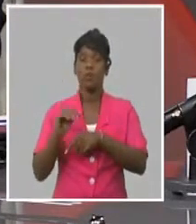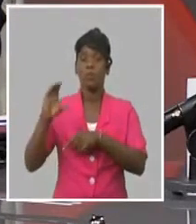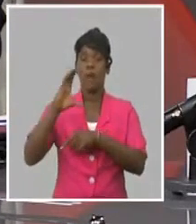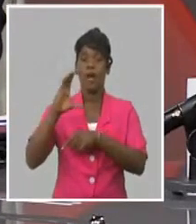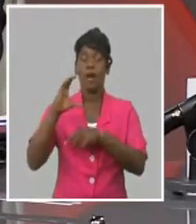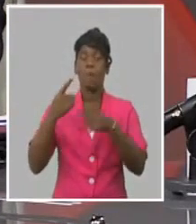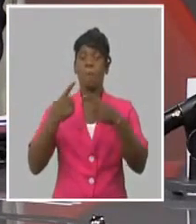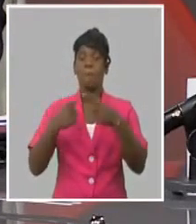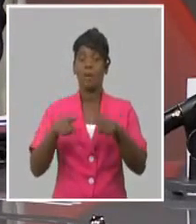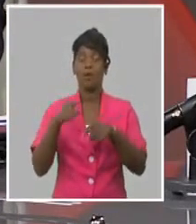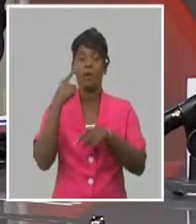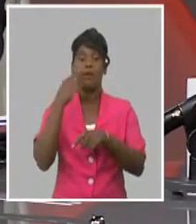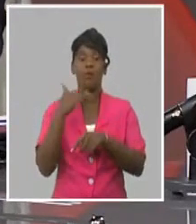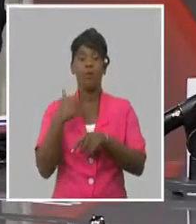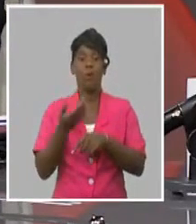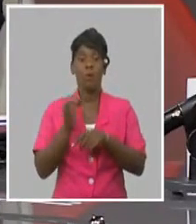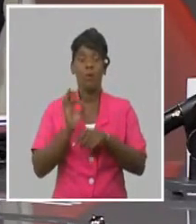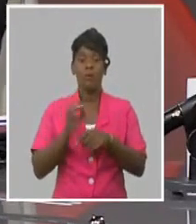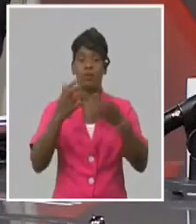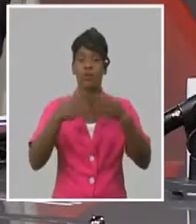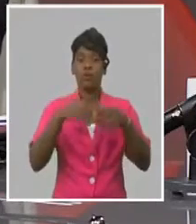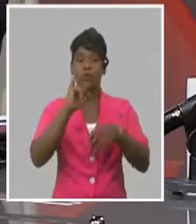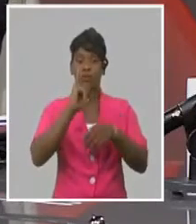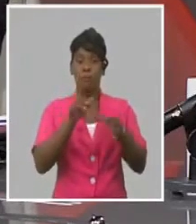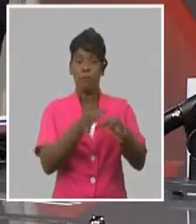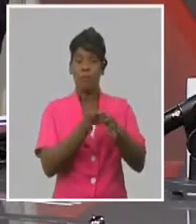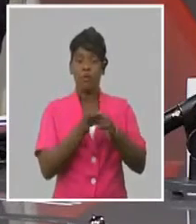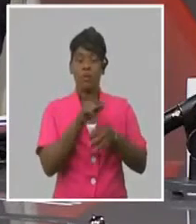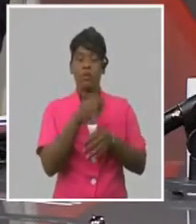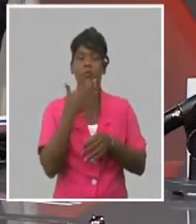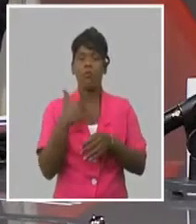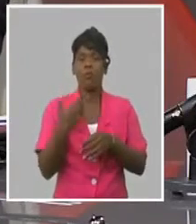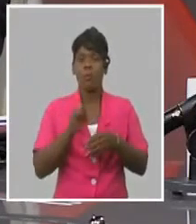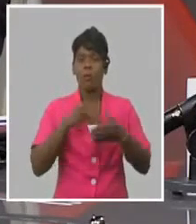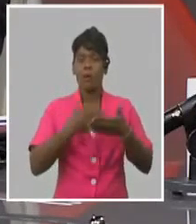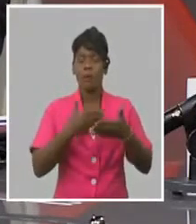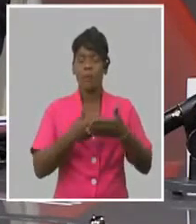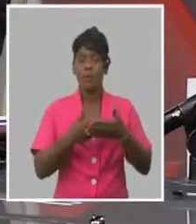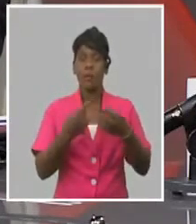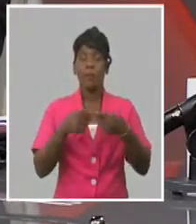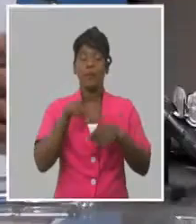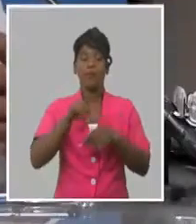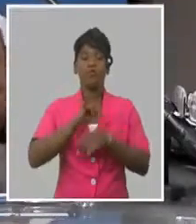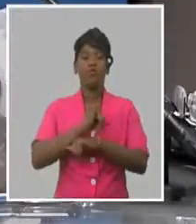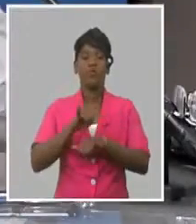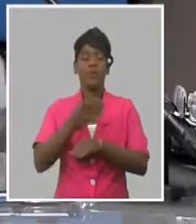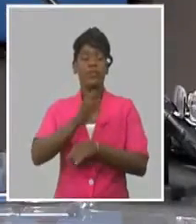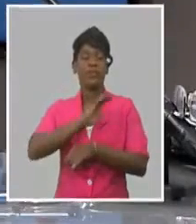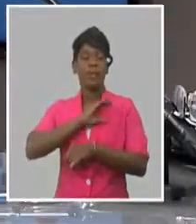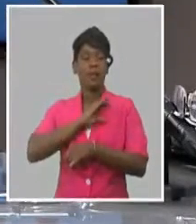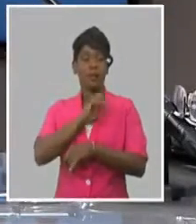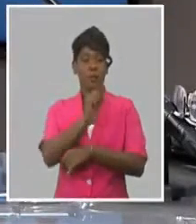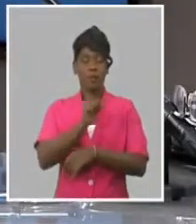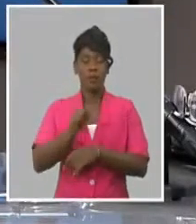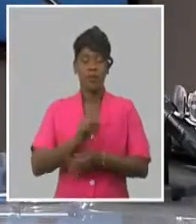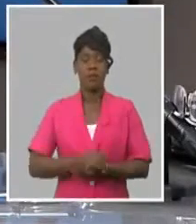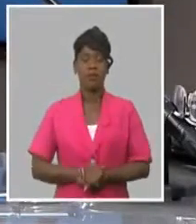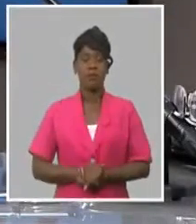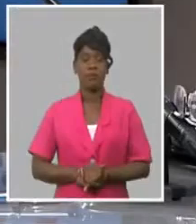en el precio minorista, entonces eso pone una presión sobre los ingresos de las personas. Eso pone una